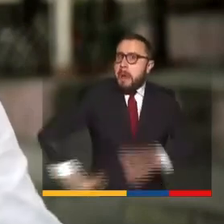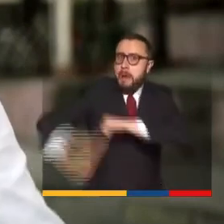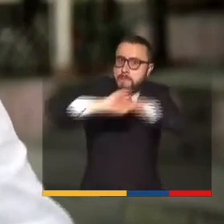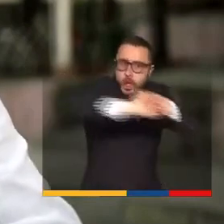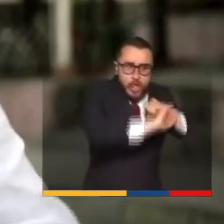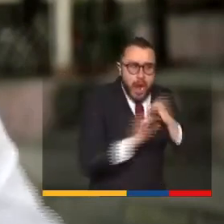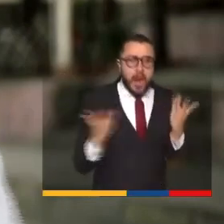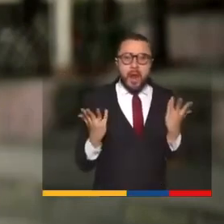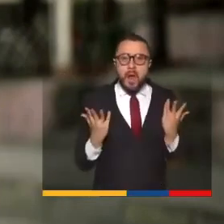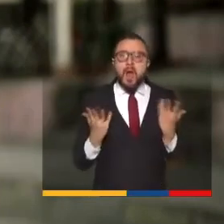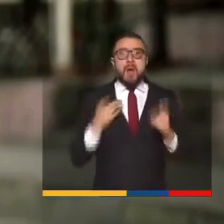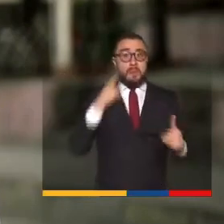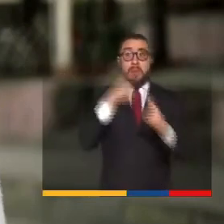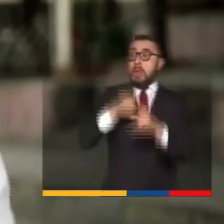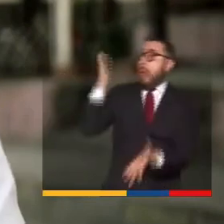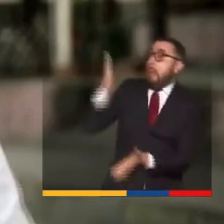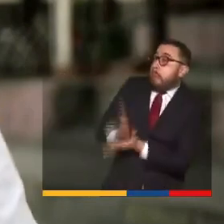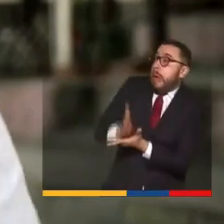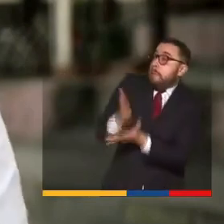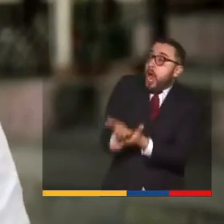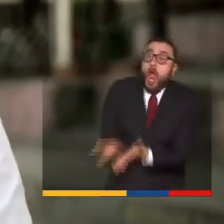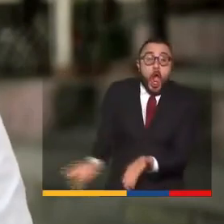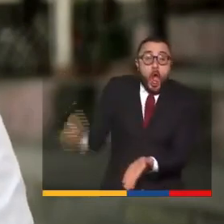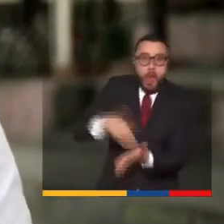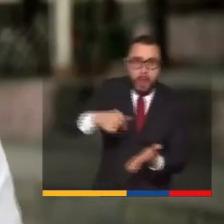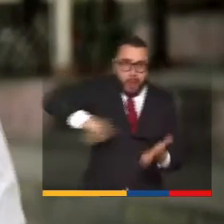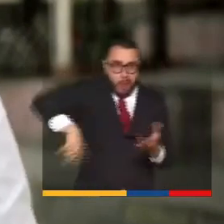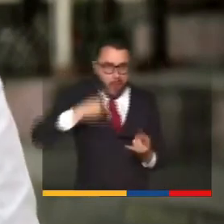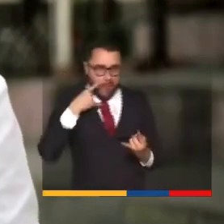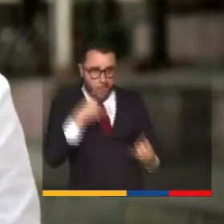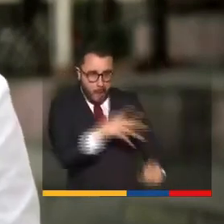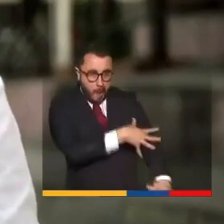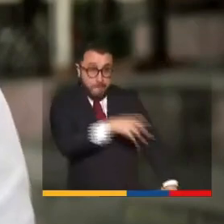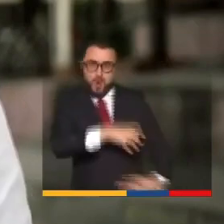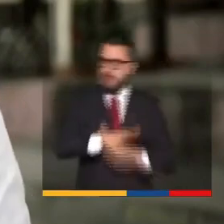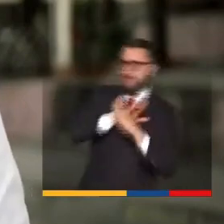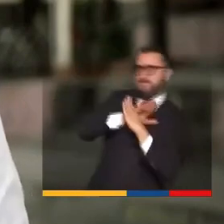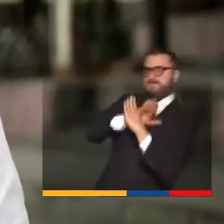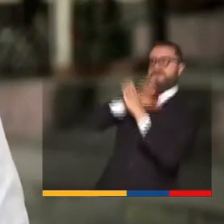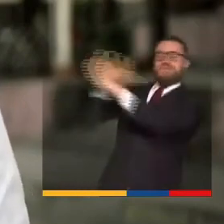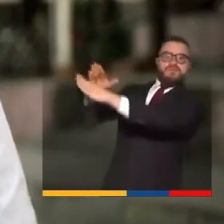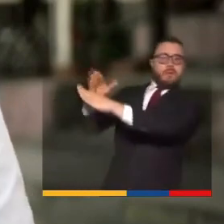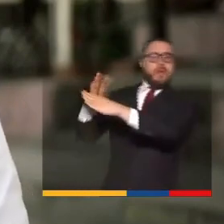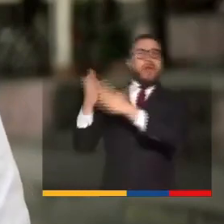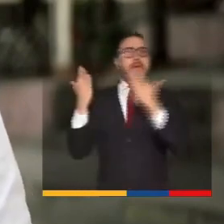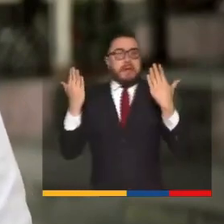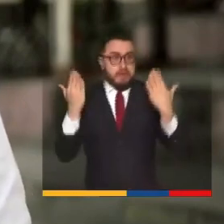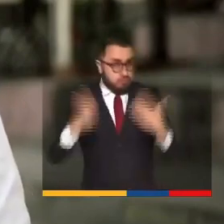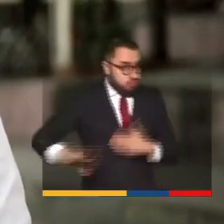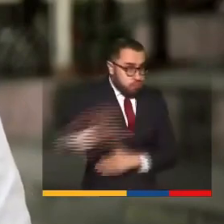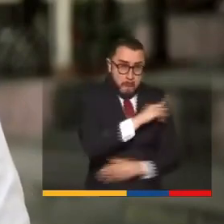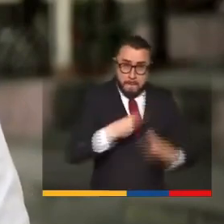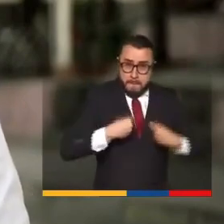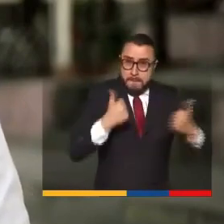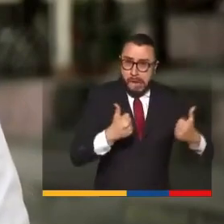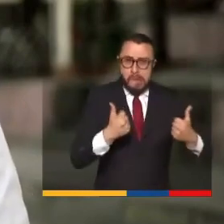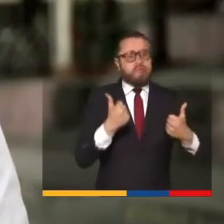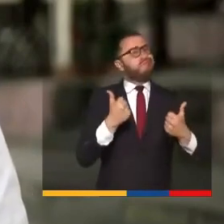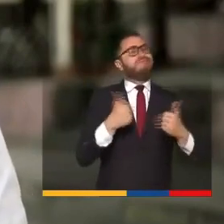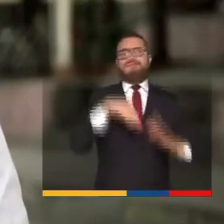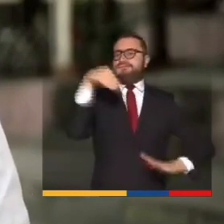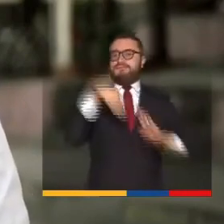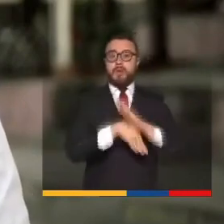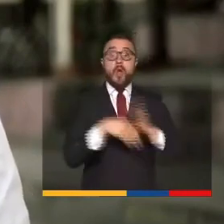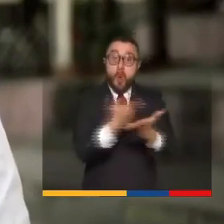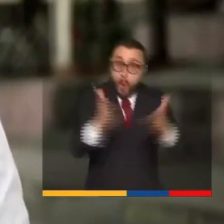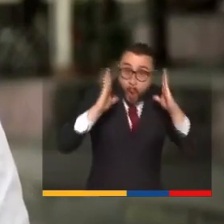para que no se atraviesen los intereses poderosos que le quitan el bienestar a la gente.